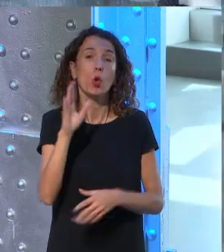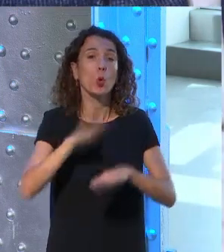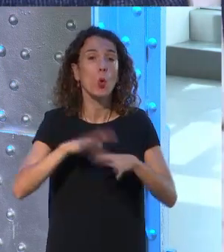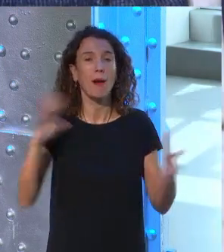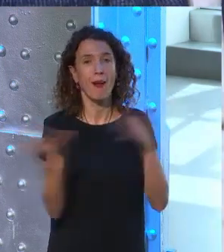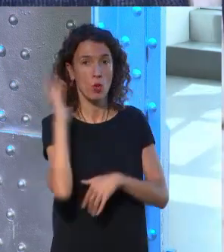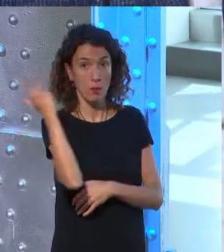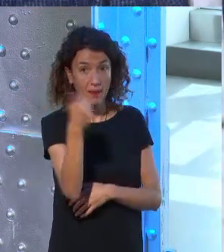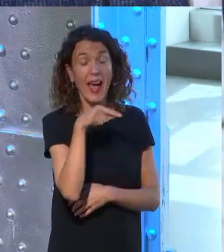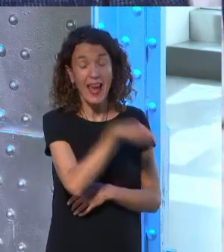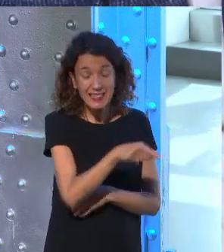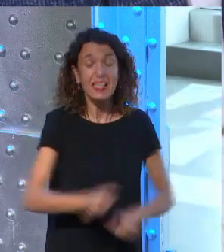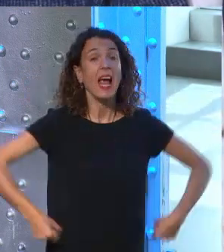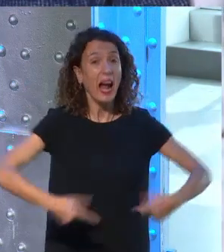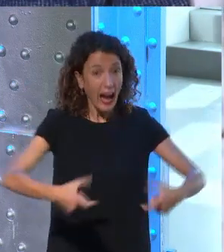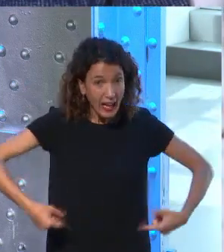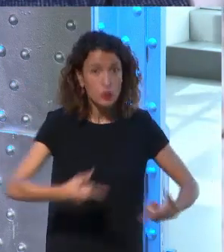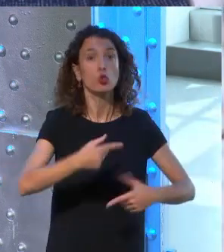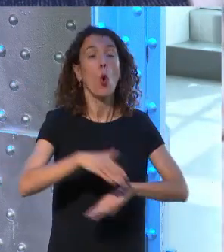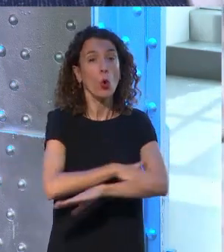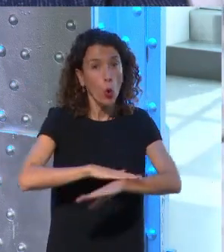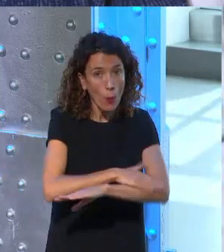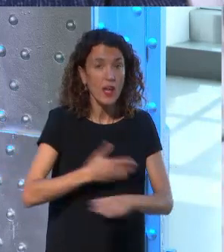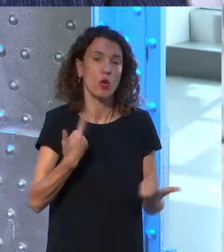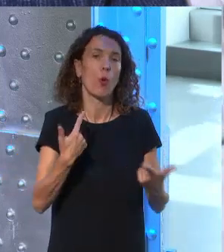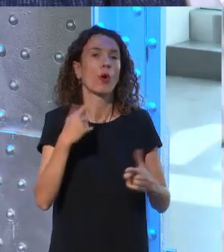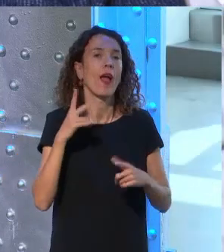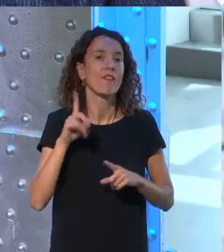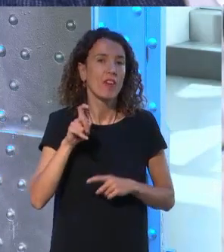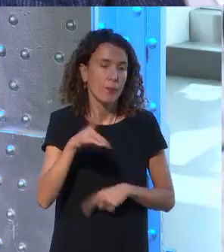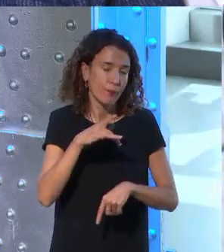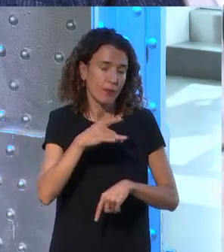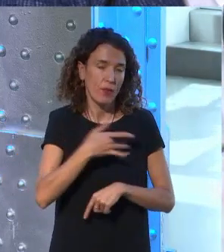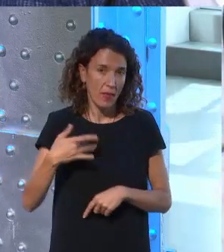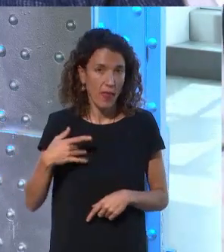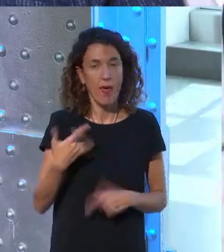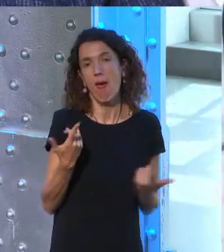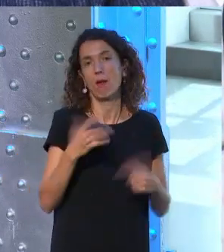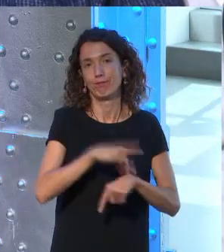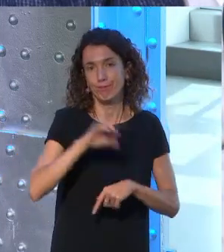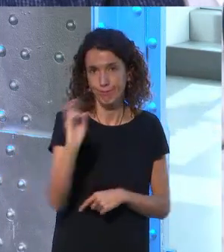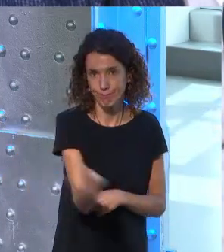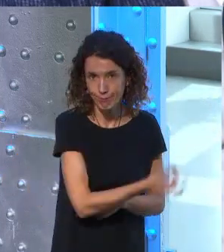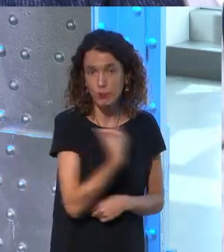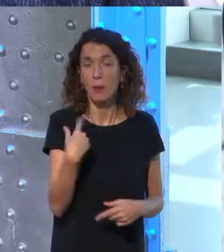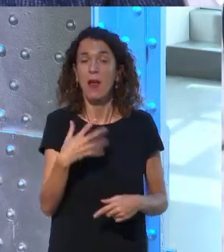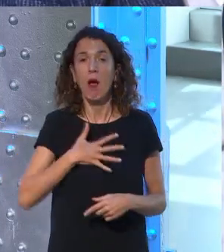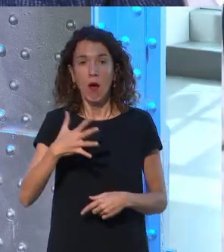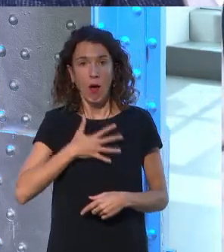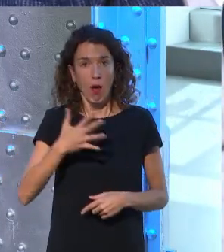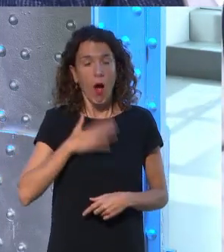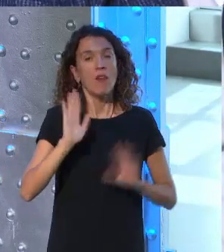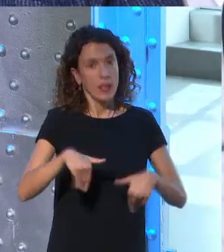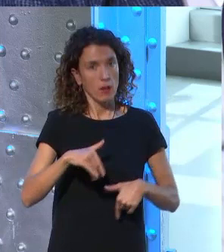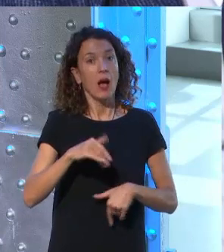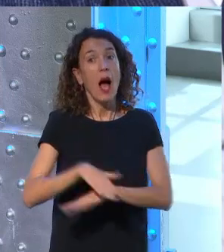Y eso costó a la administración los tratamientos por enfermedades pulmonares y simpáticas relacionadas con los temas con el aparato respiratorio,